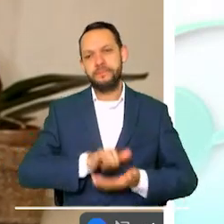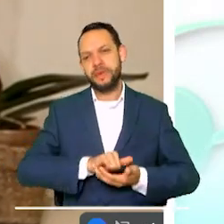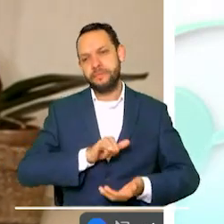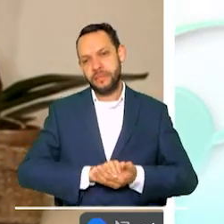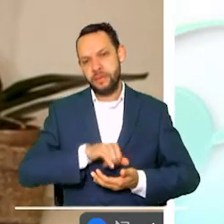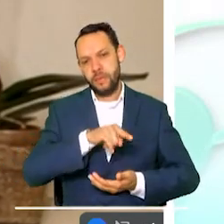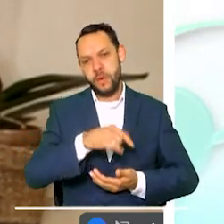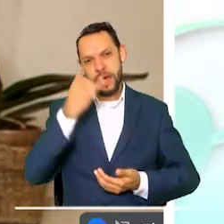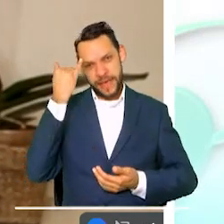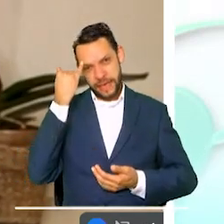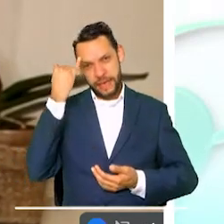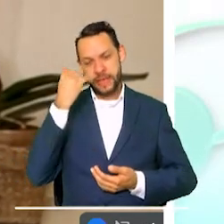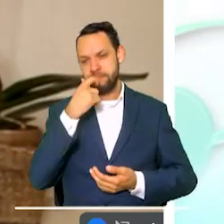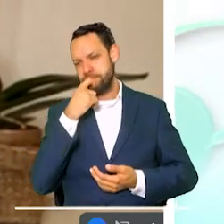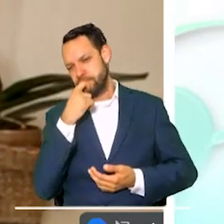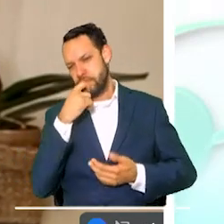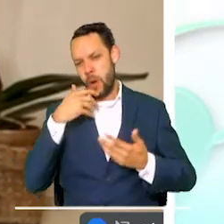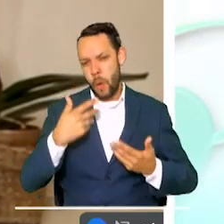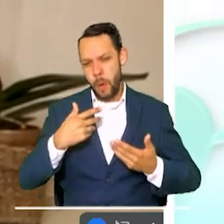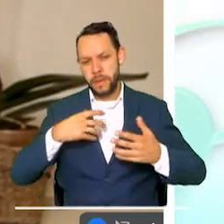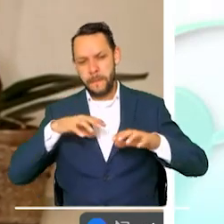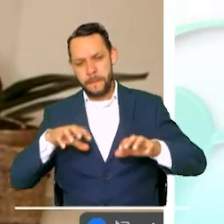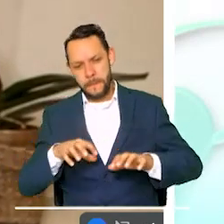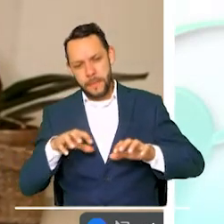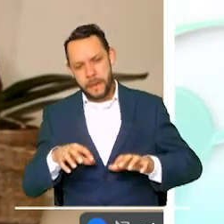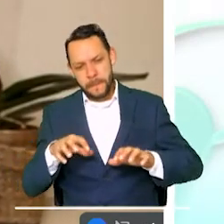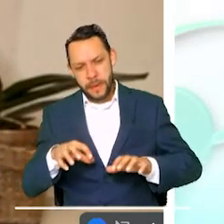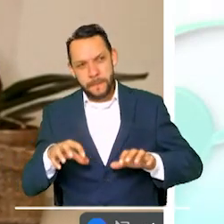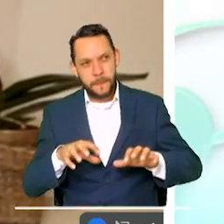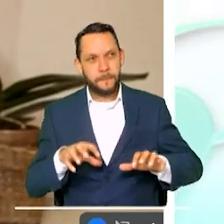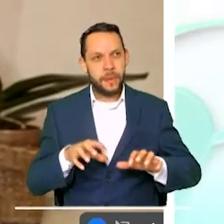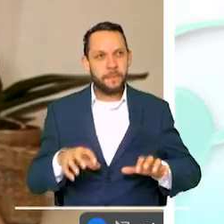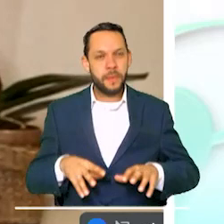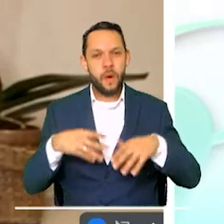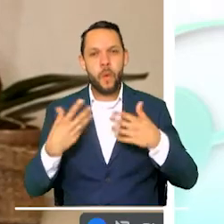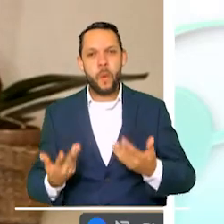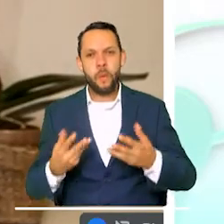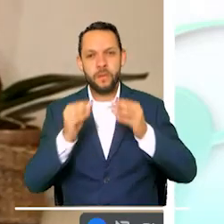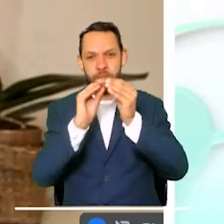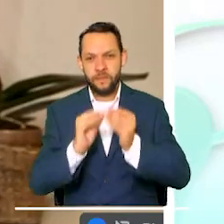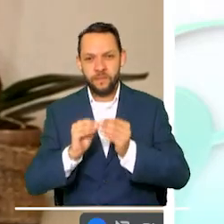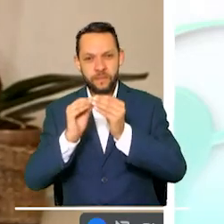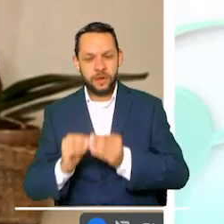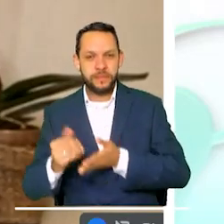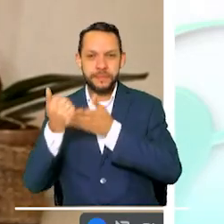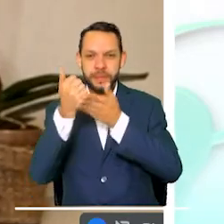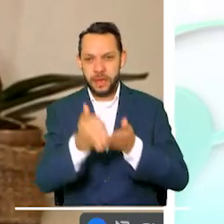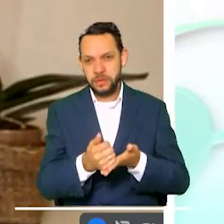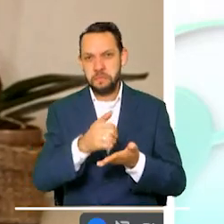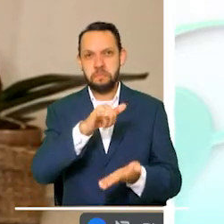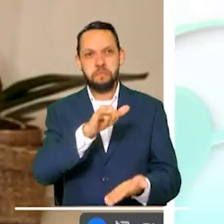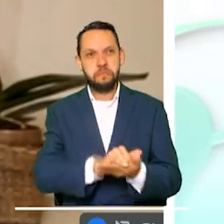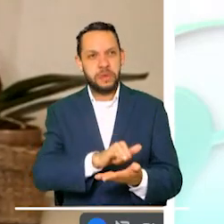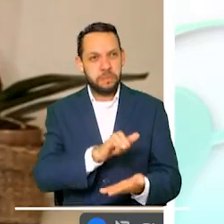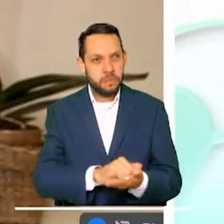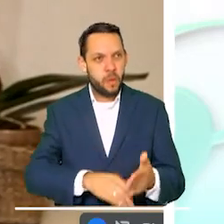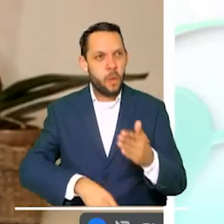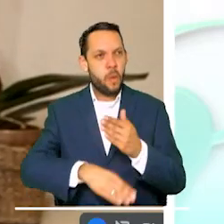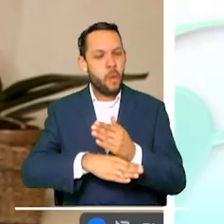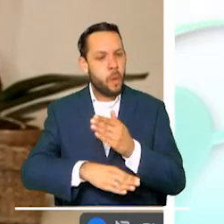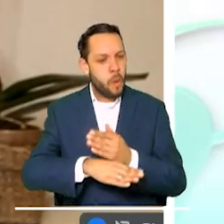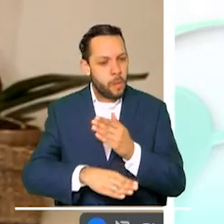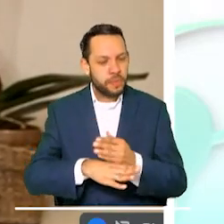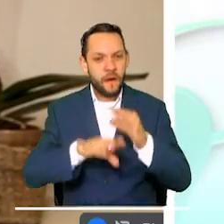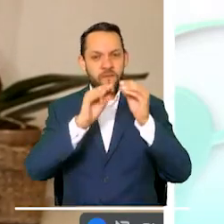una actitud. El mindfulness es una actitud, es una manera de ser. Podríamos decir que es una forma de